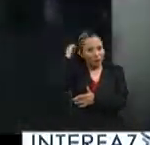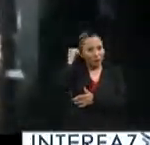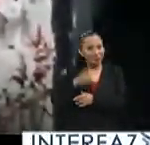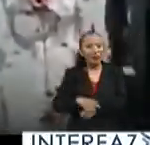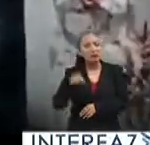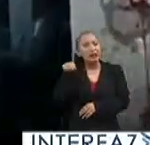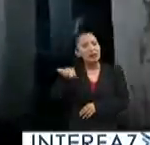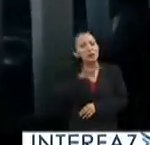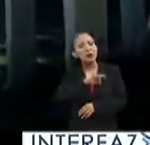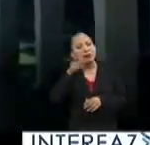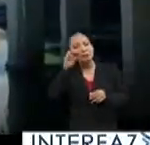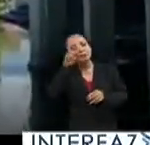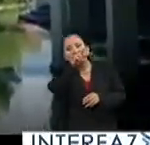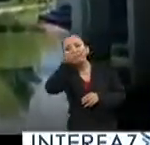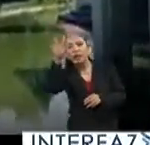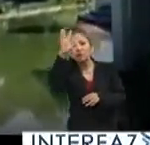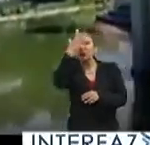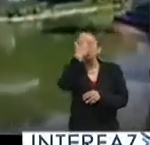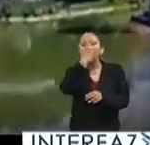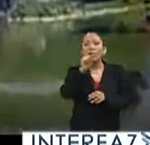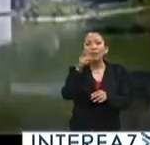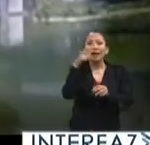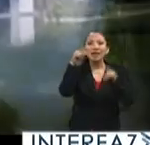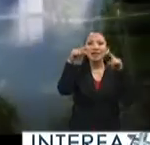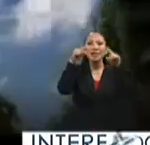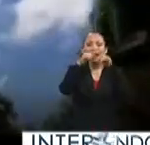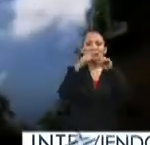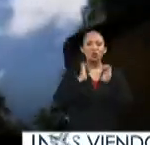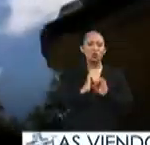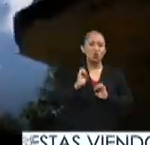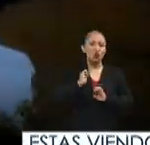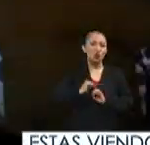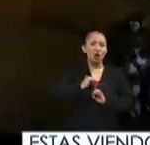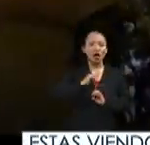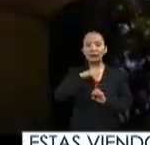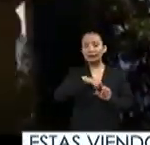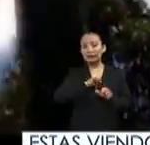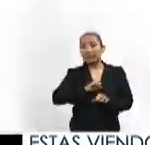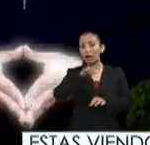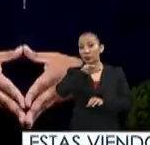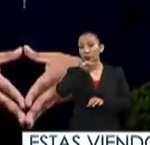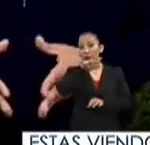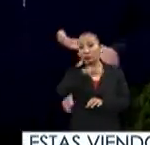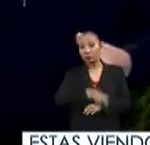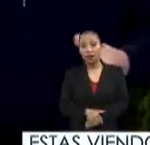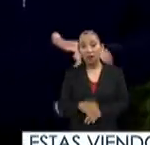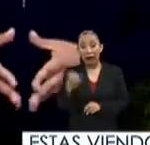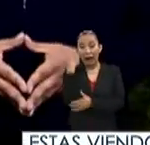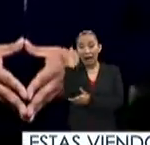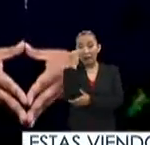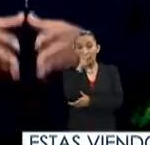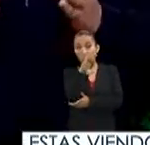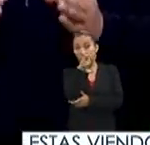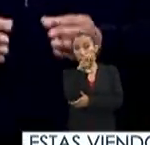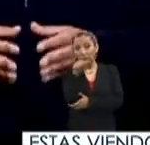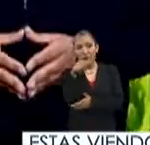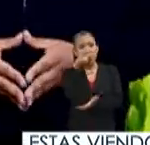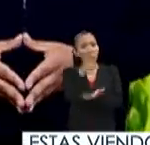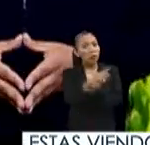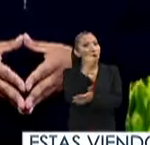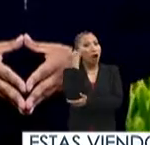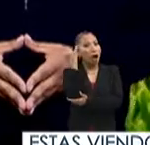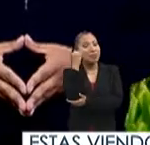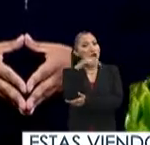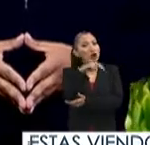Morelos, donde podrás admirar sus paisajes y una iglesia de estilo barroco del siglo XVIII. El Jardín Borda es el único